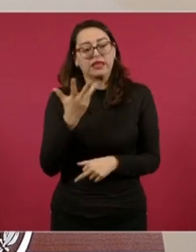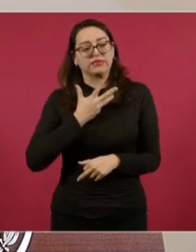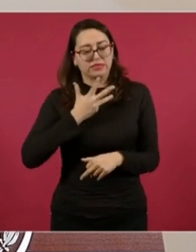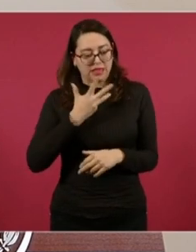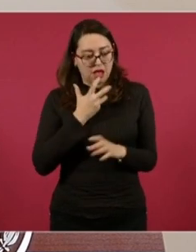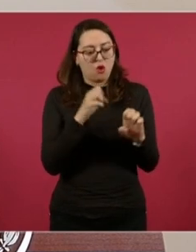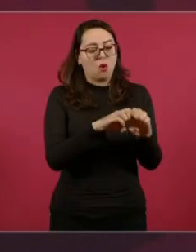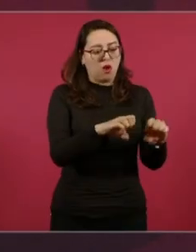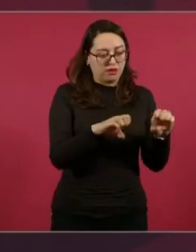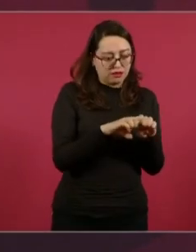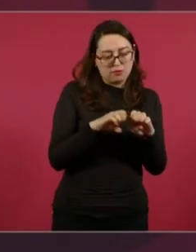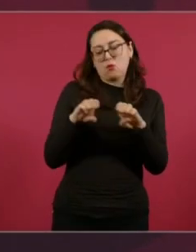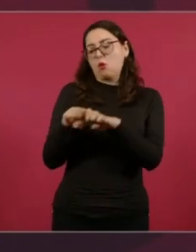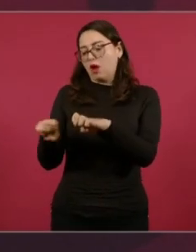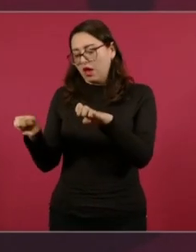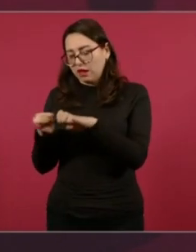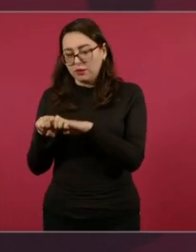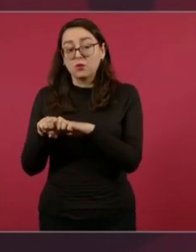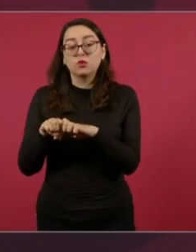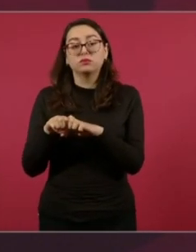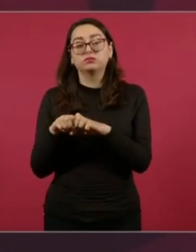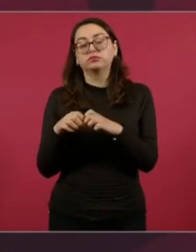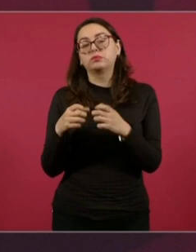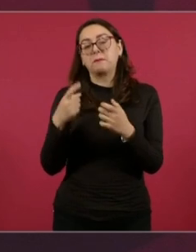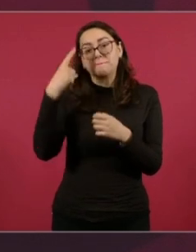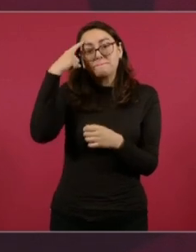en todas las reformas,